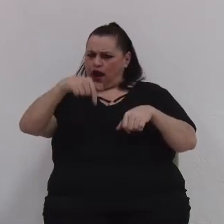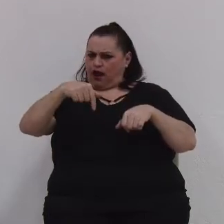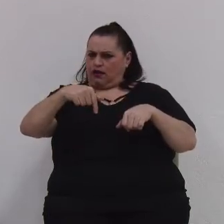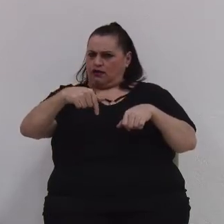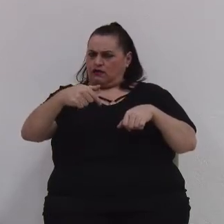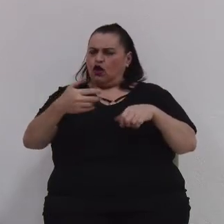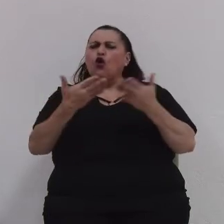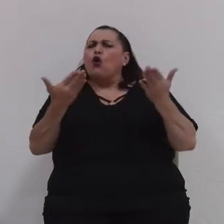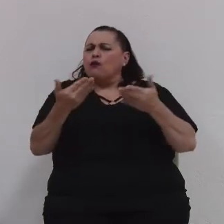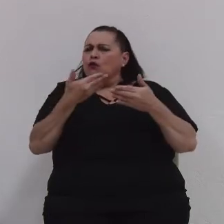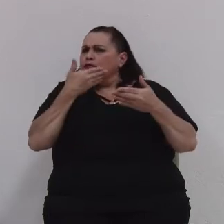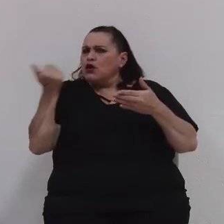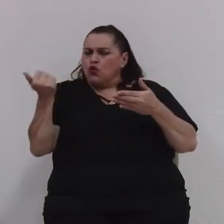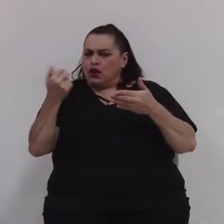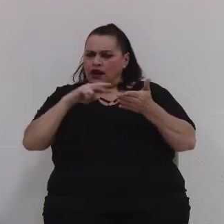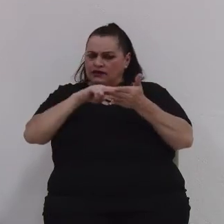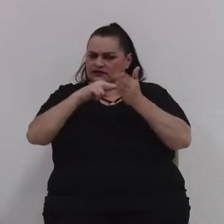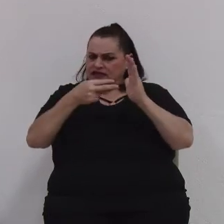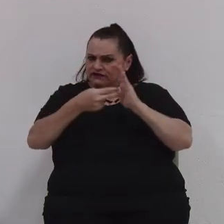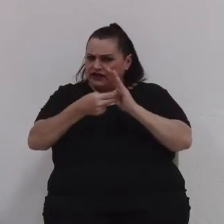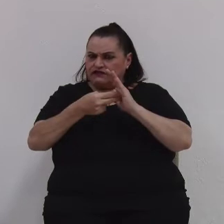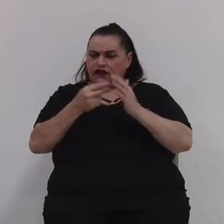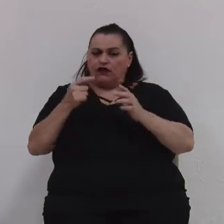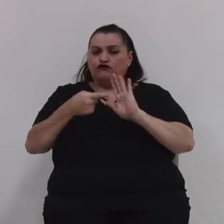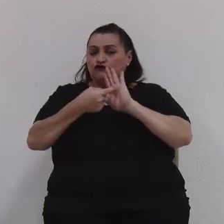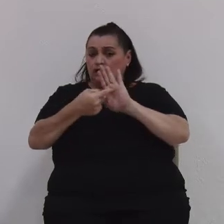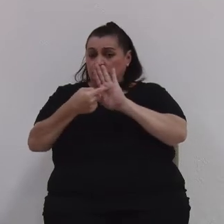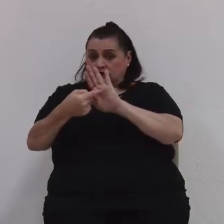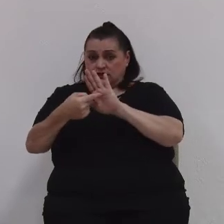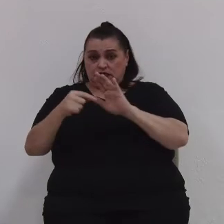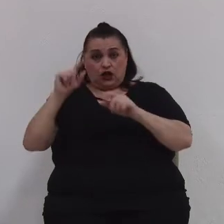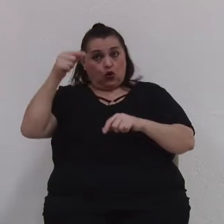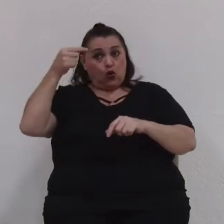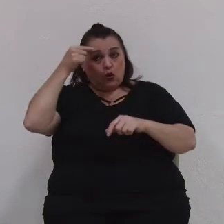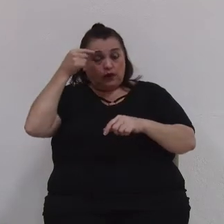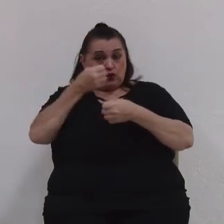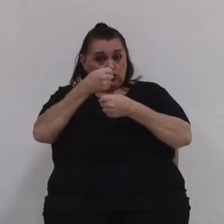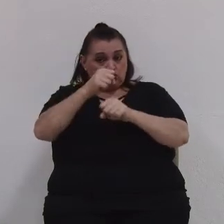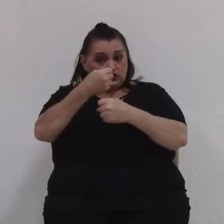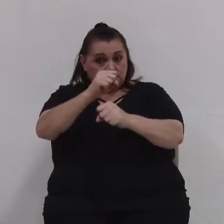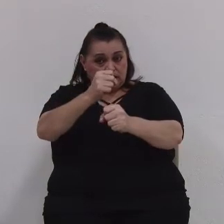puede mejorarse la significatividad y representatividad del gobierno municipal,